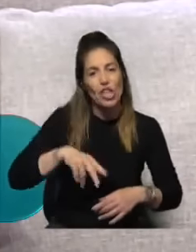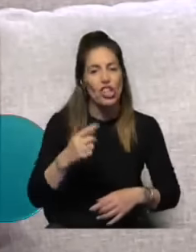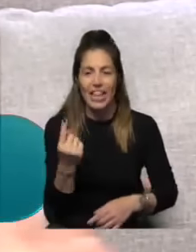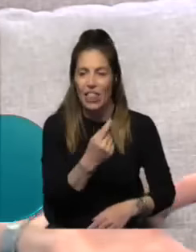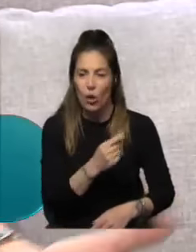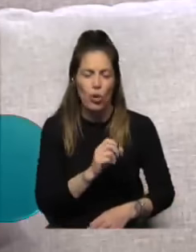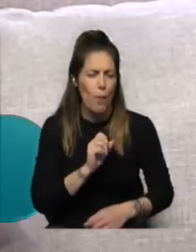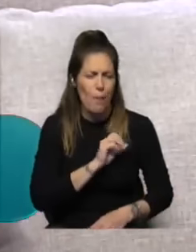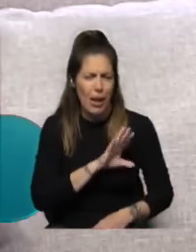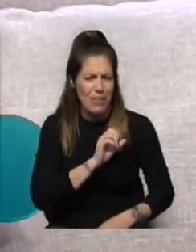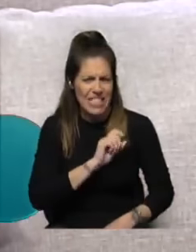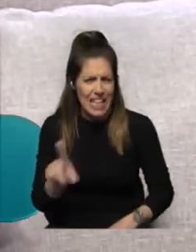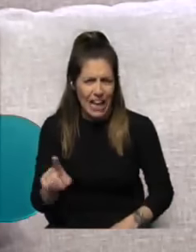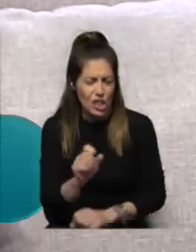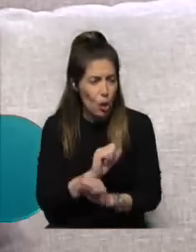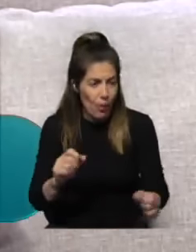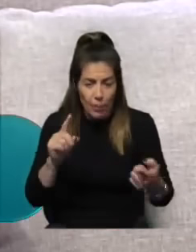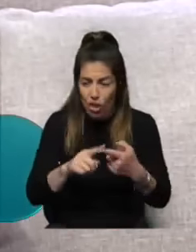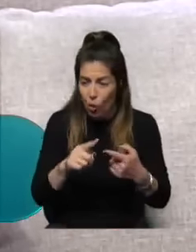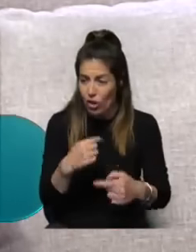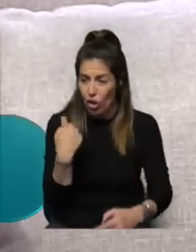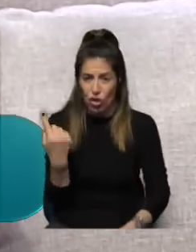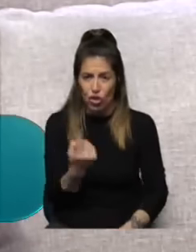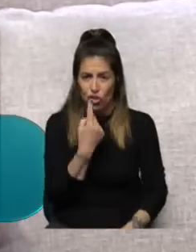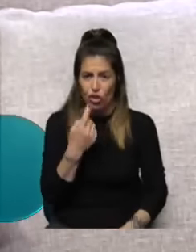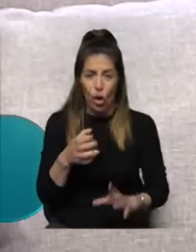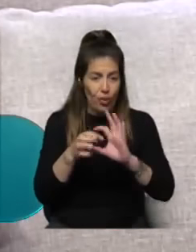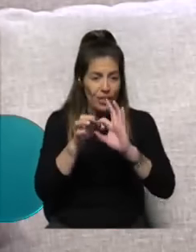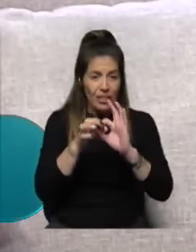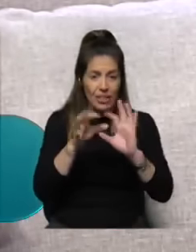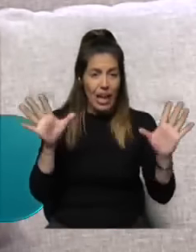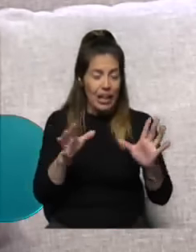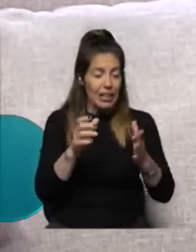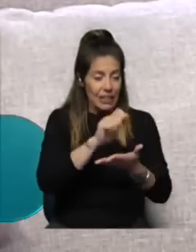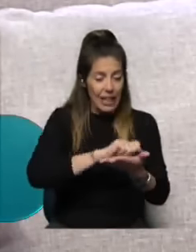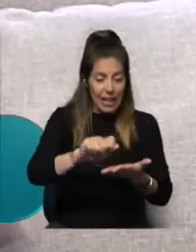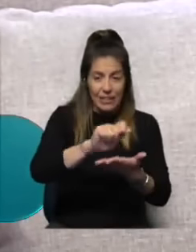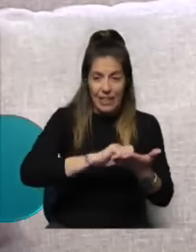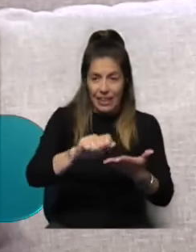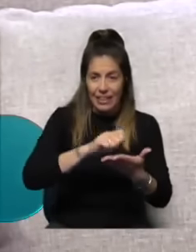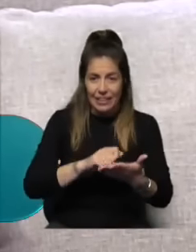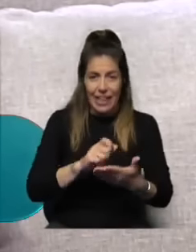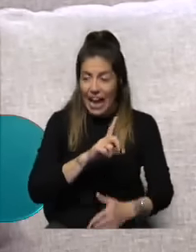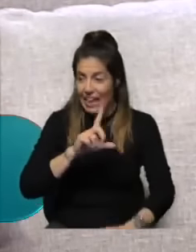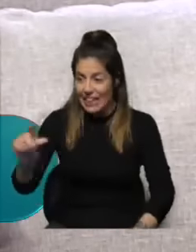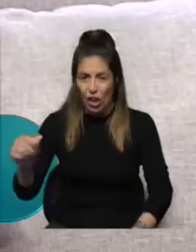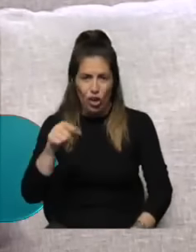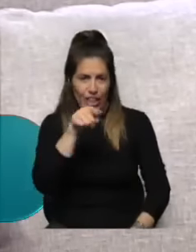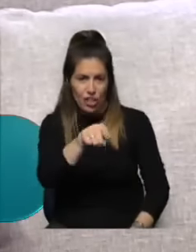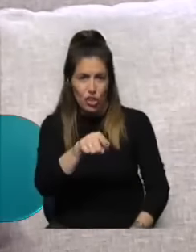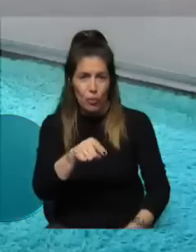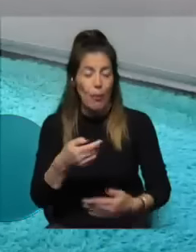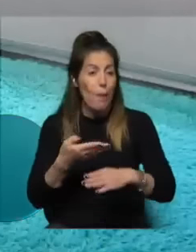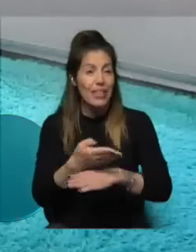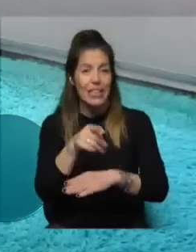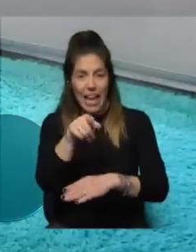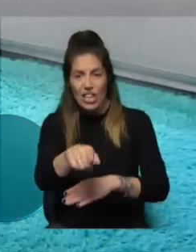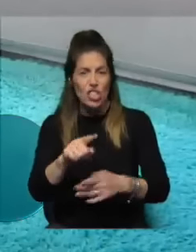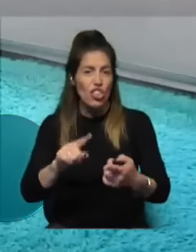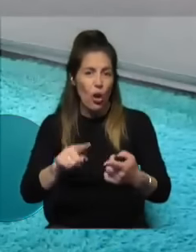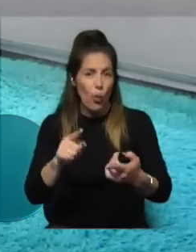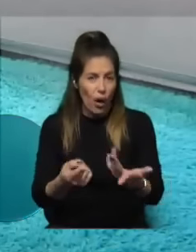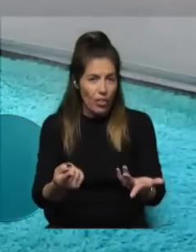mensaje que si no nos podemos poner de acuerdo nosotros en una declaración escrita a kilómetros y kilómetros, ¿qué les vamos a pedir a ellos que se pongan de acuerdo cuando están las vidas de